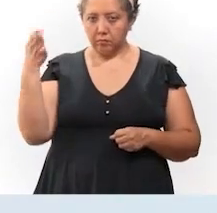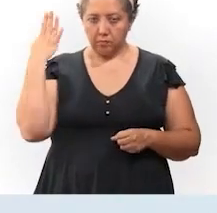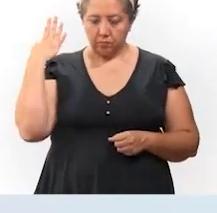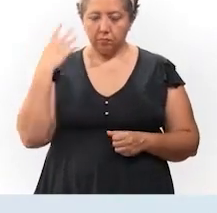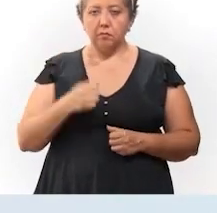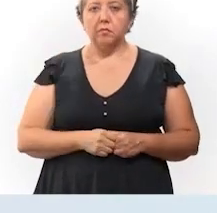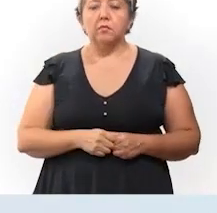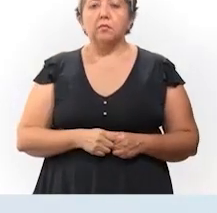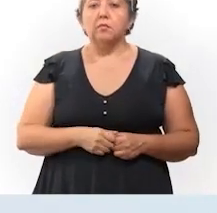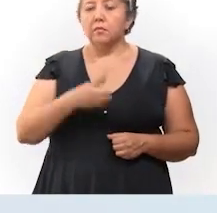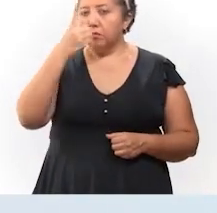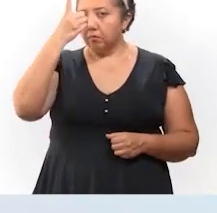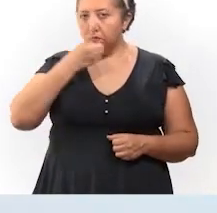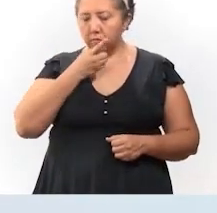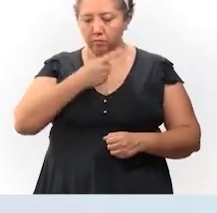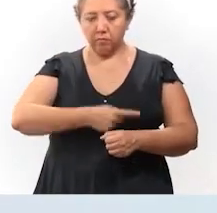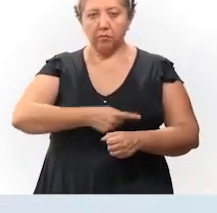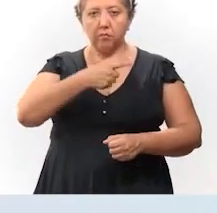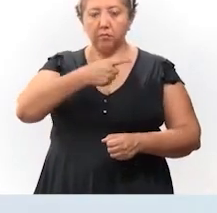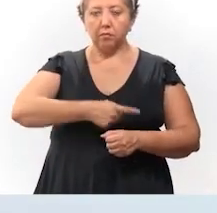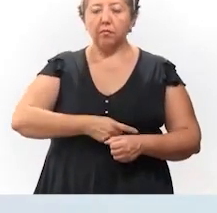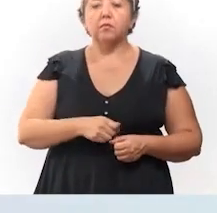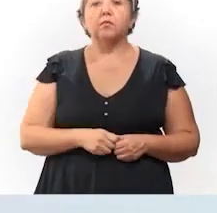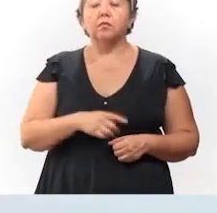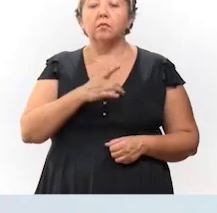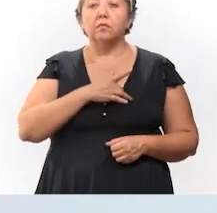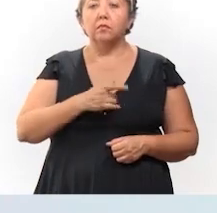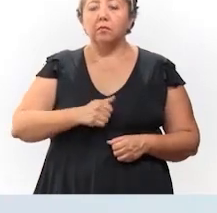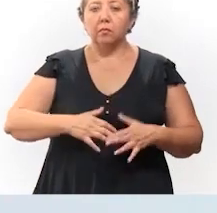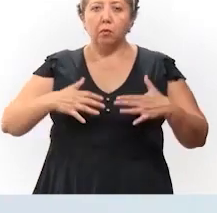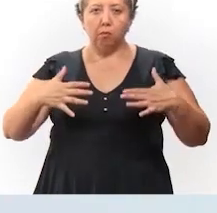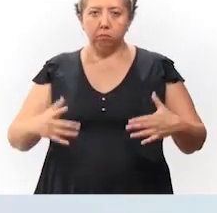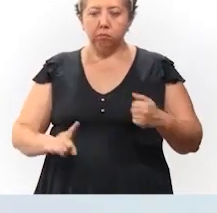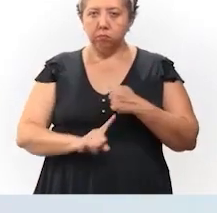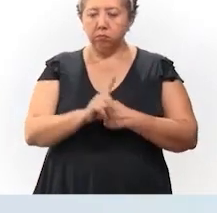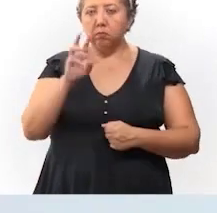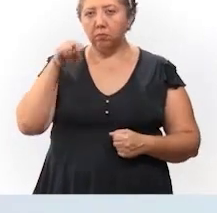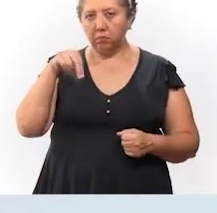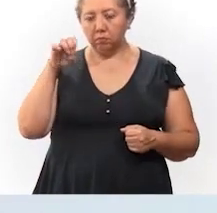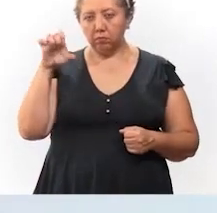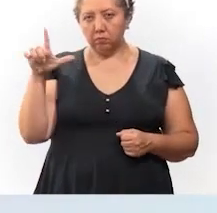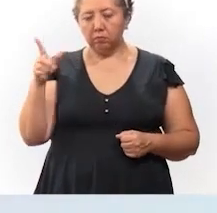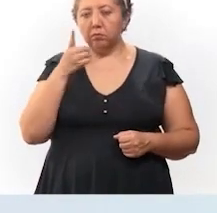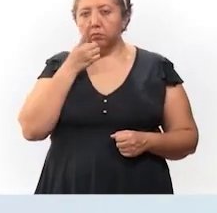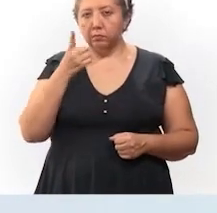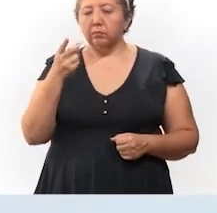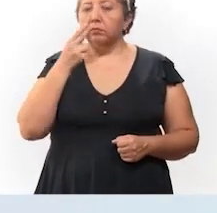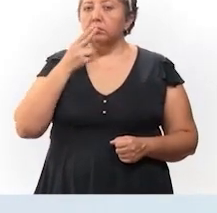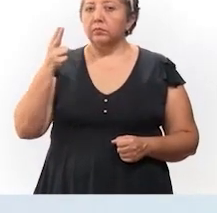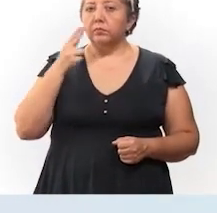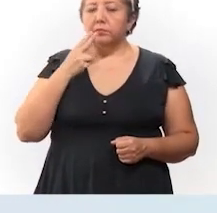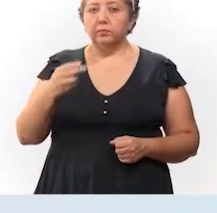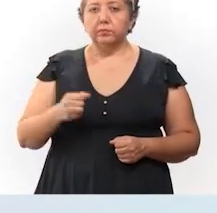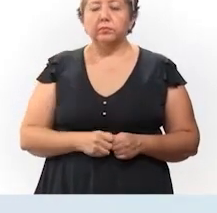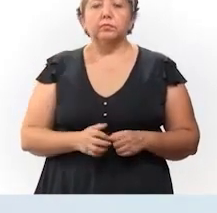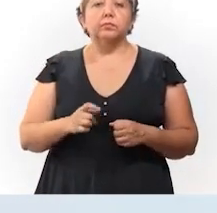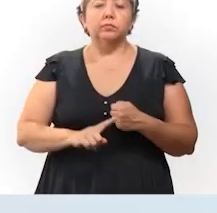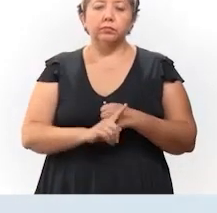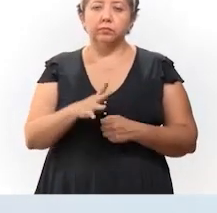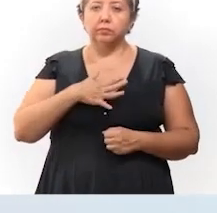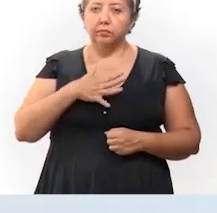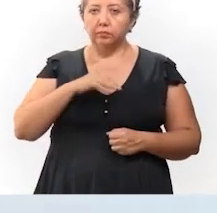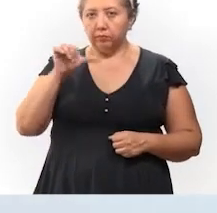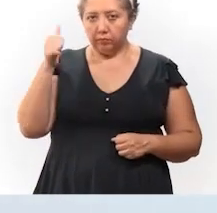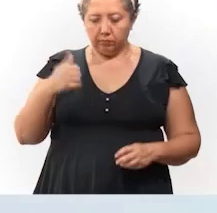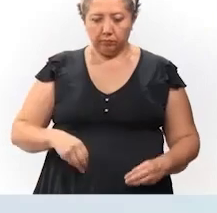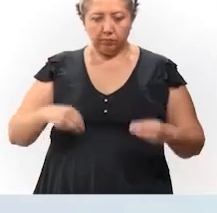enfermedades fueron diabetes, hipertensión arterial, obesidad, insuficiencia renal crónica, tabaquismo y EPOC.